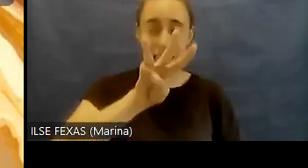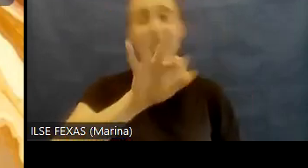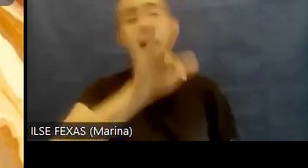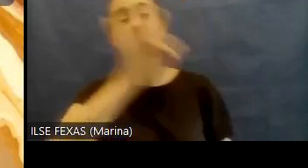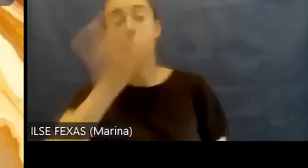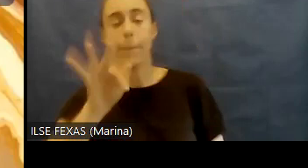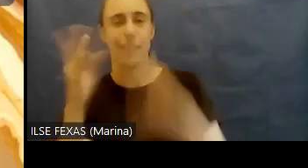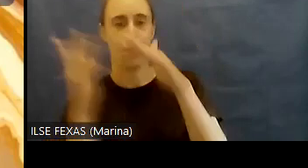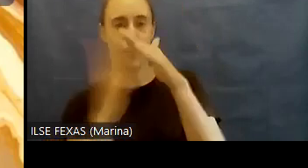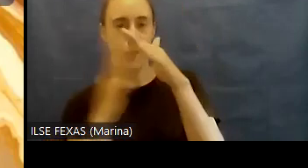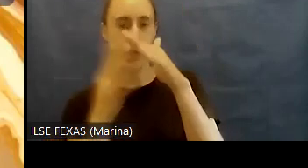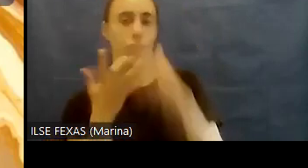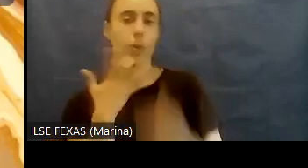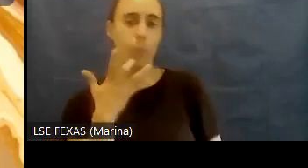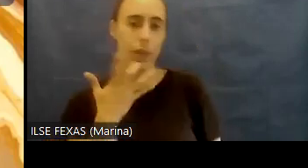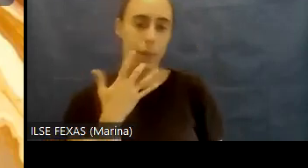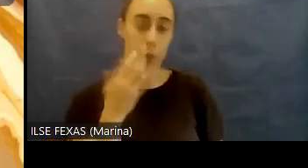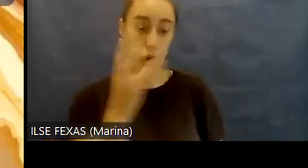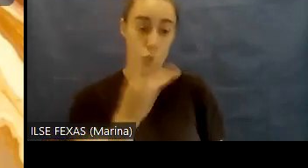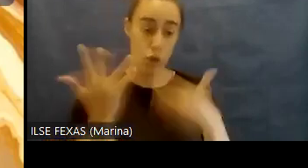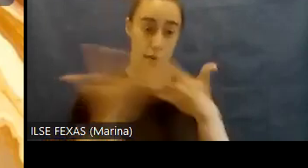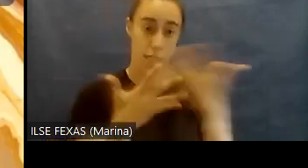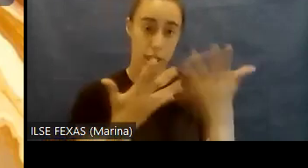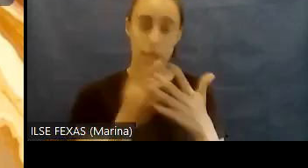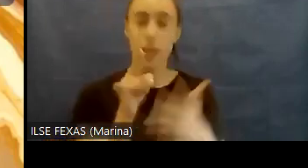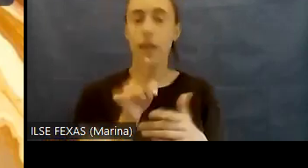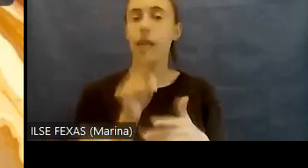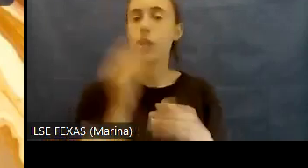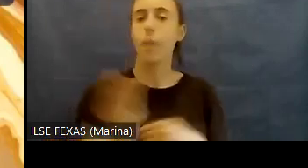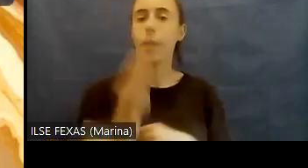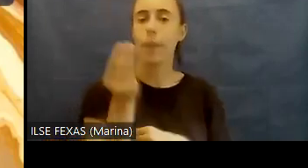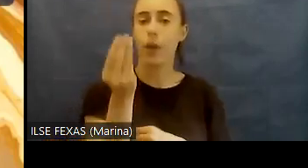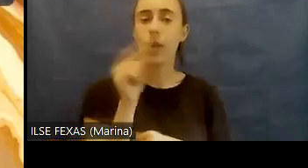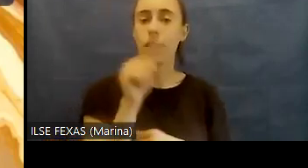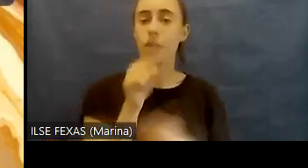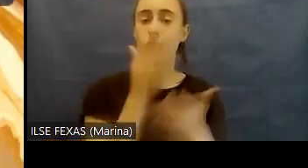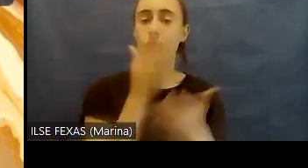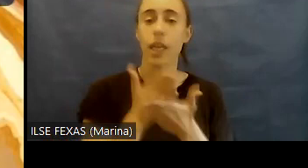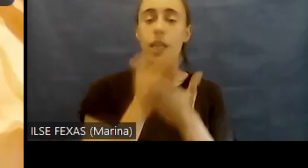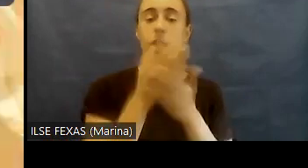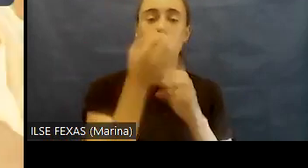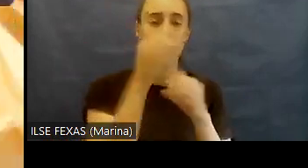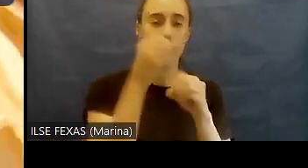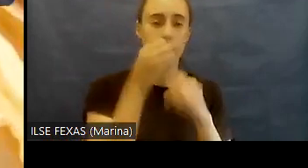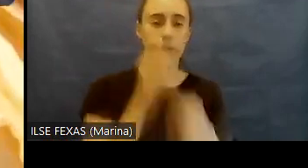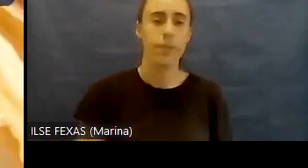probióticos, por ejemplo. Y eso también es un estudio, está basado en un estudio in vitro.